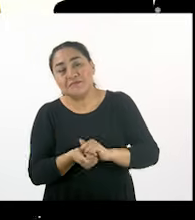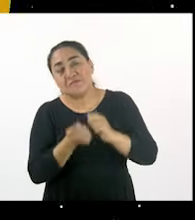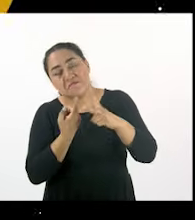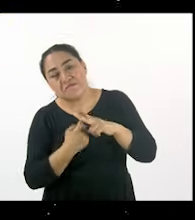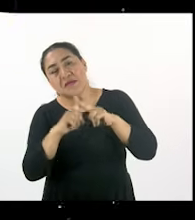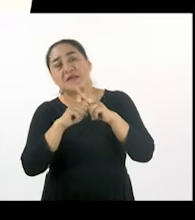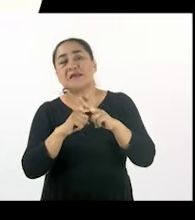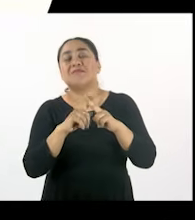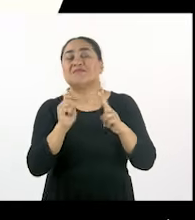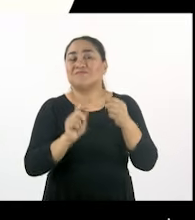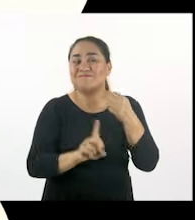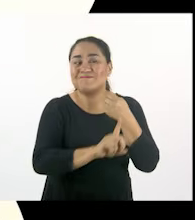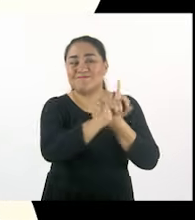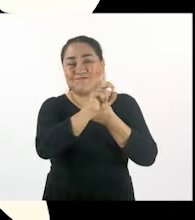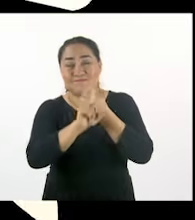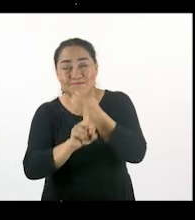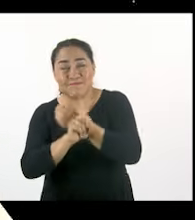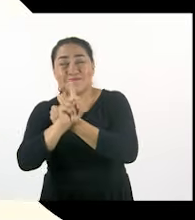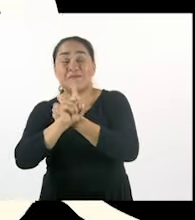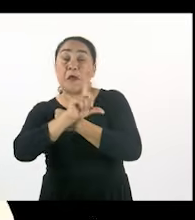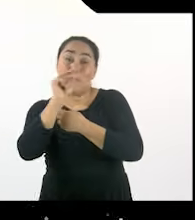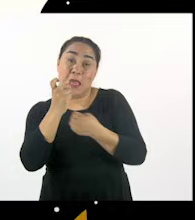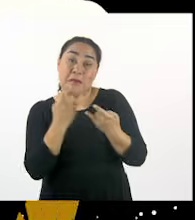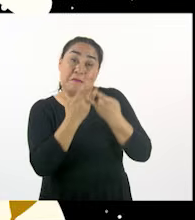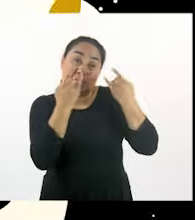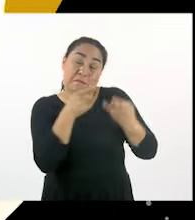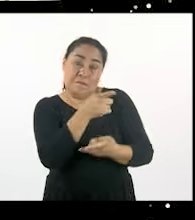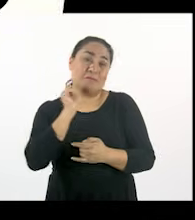A continuación